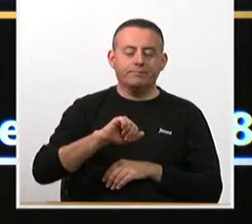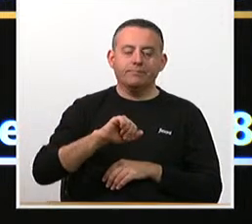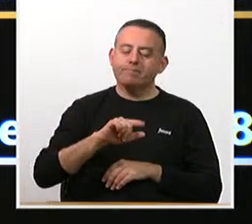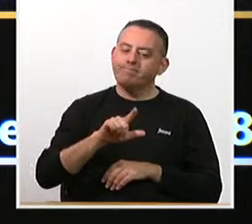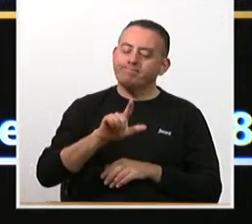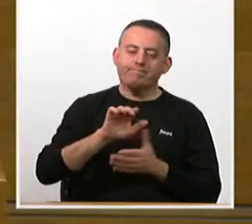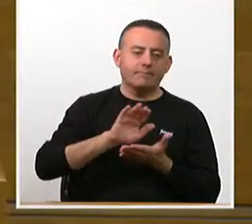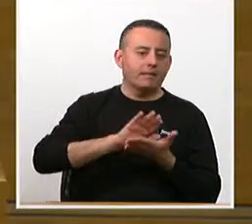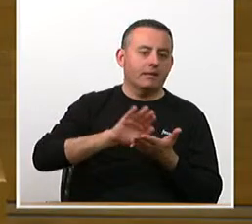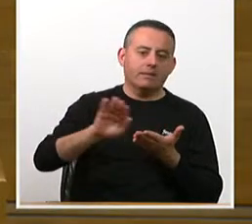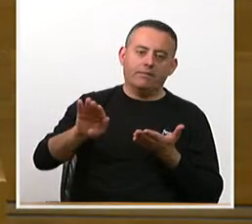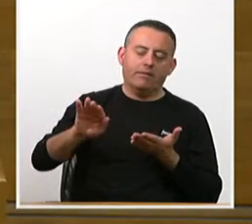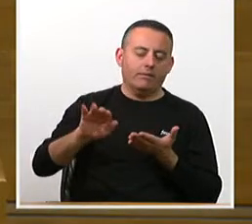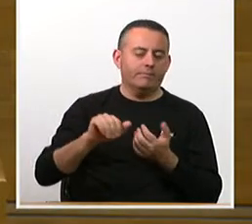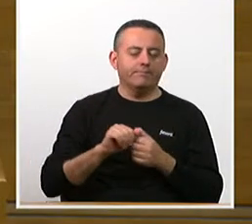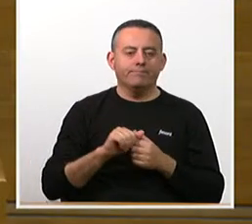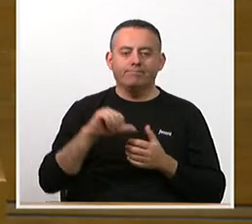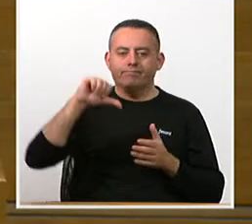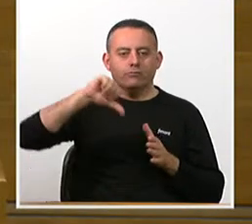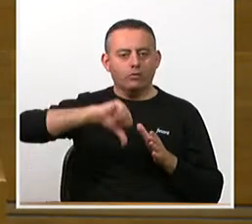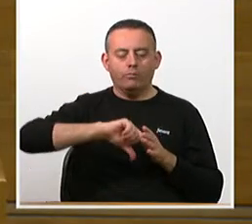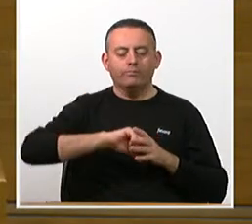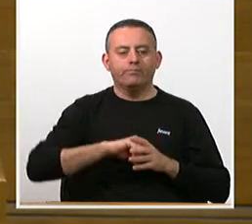rechazada la